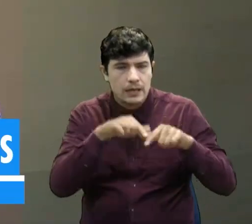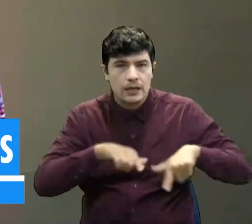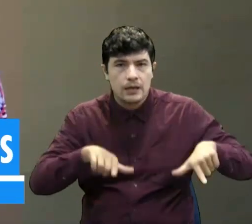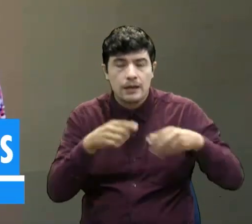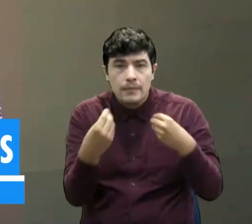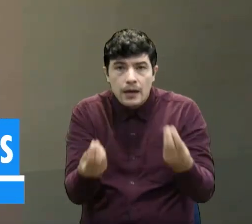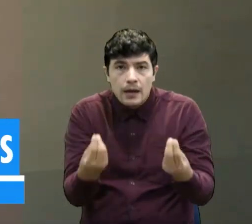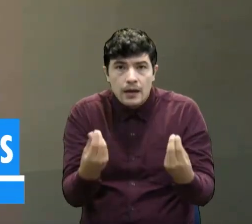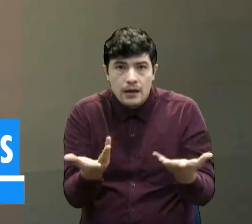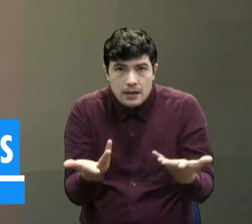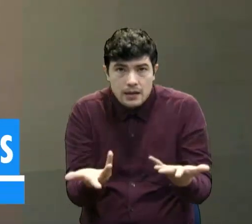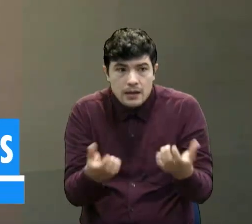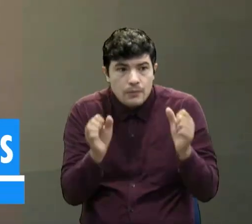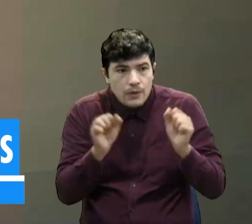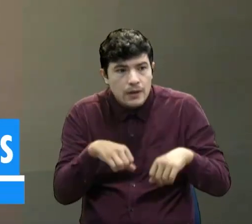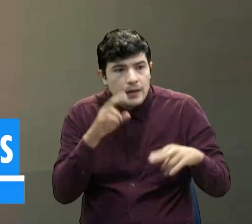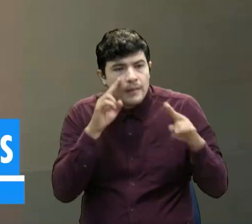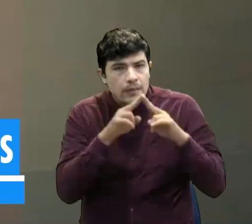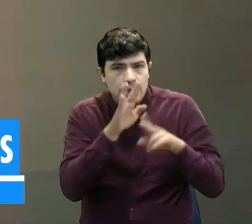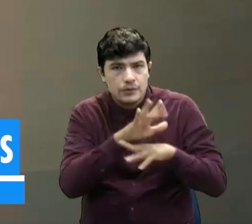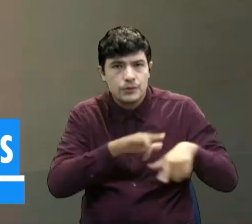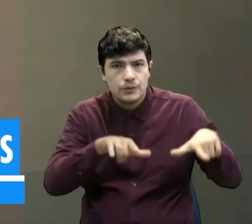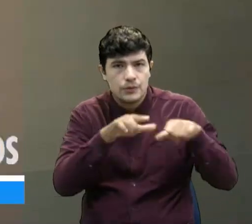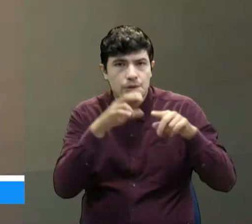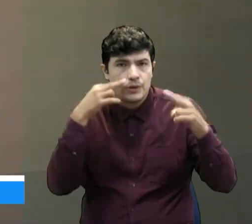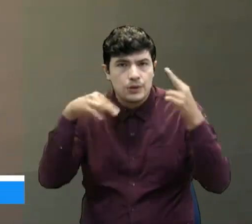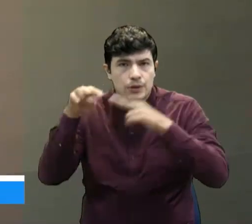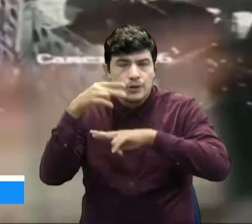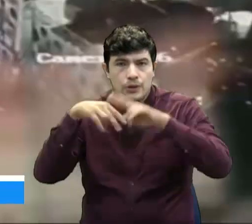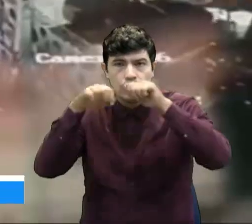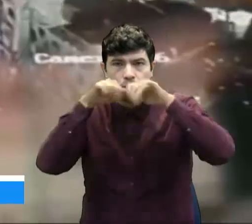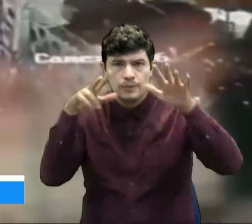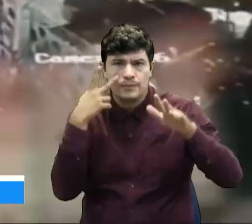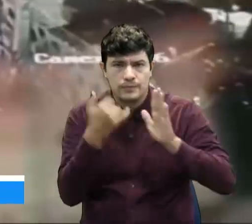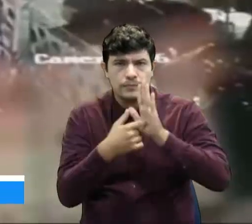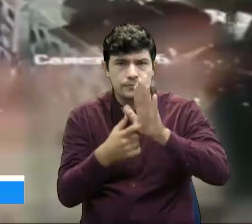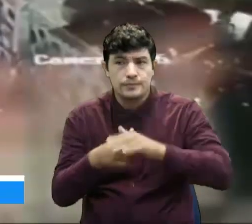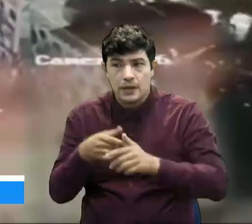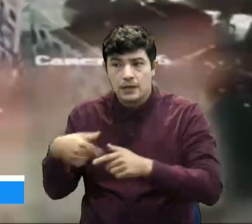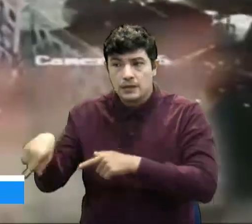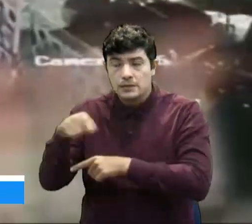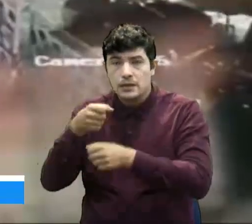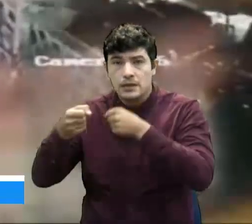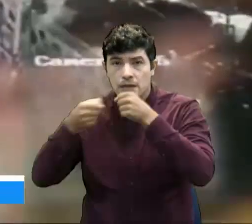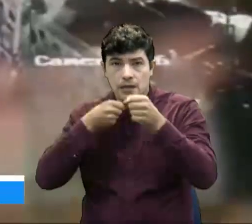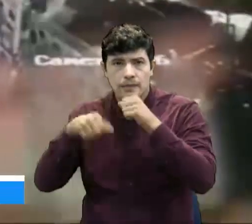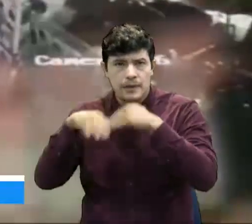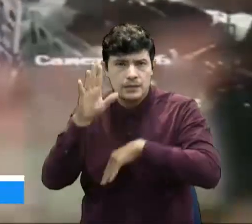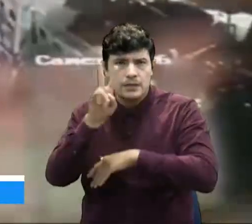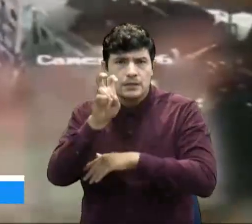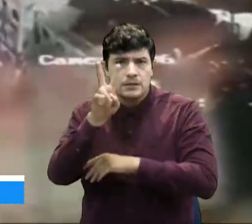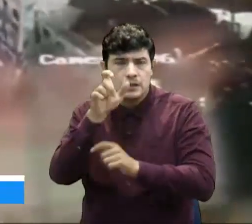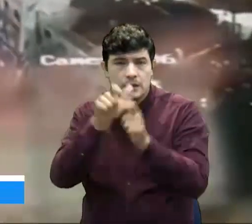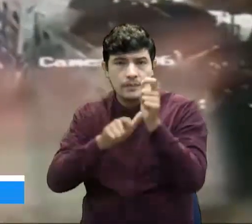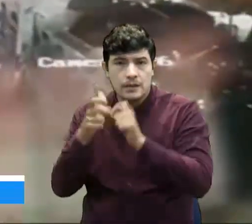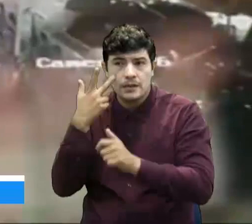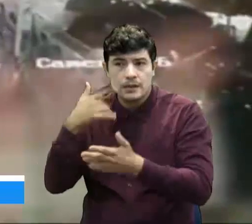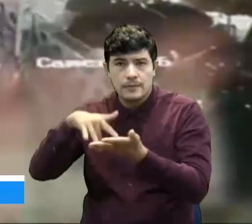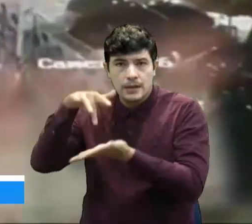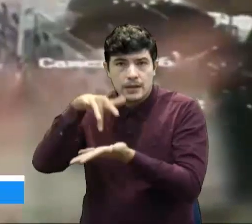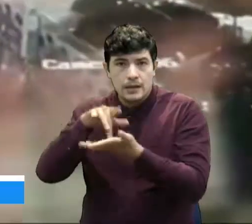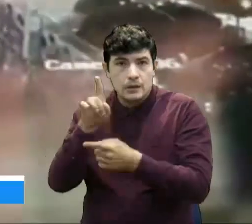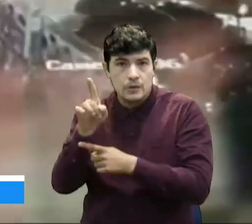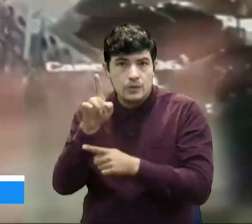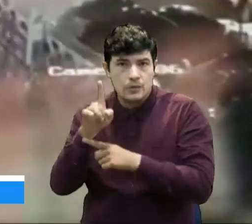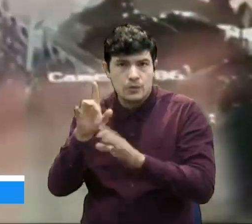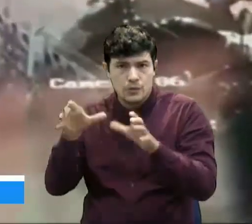para ver el alumbrado público. Este hecho donde más de siete personas, quienes al parecer de una